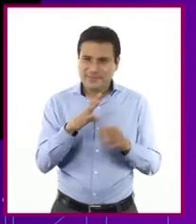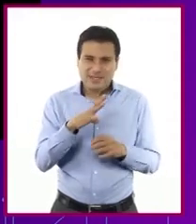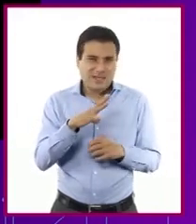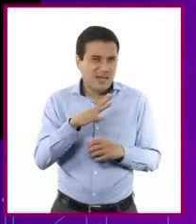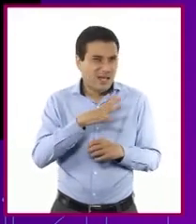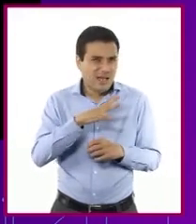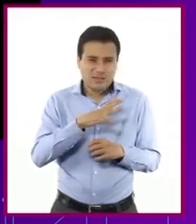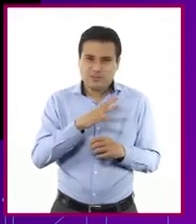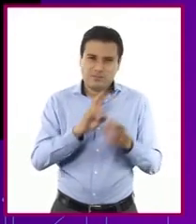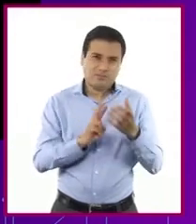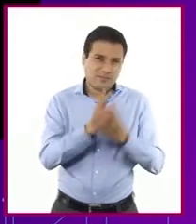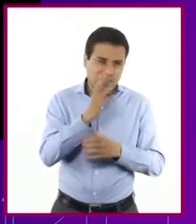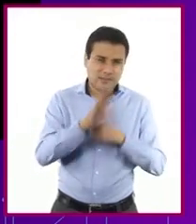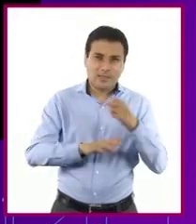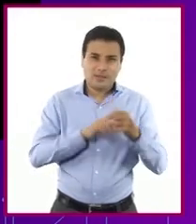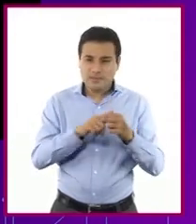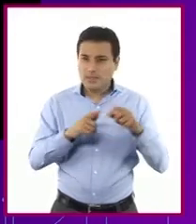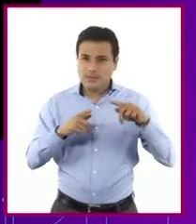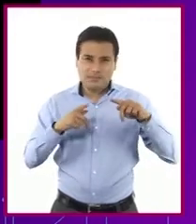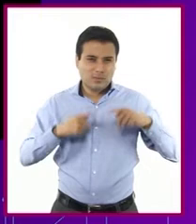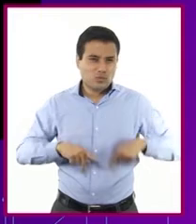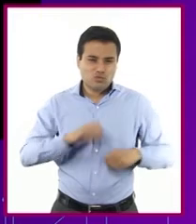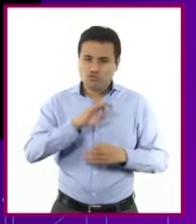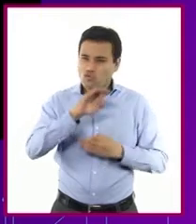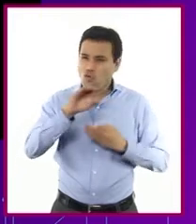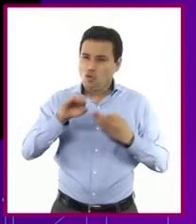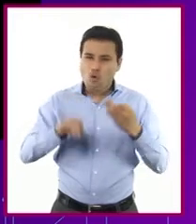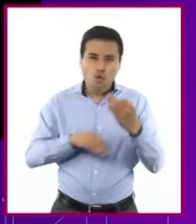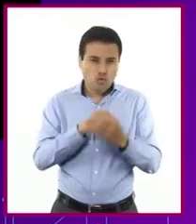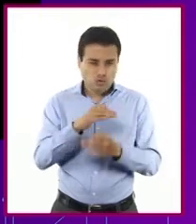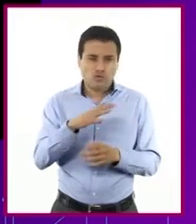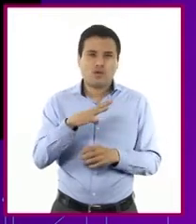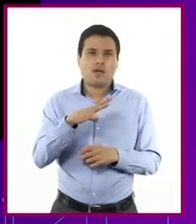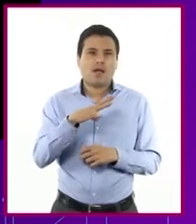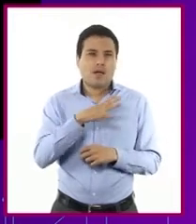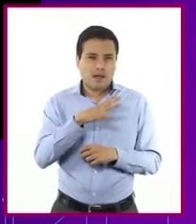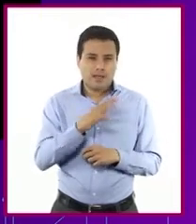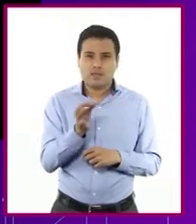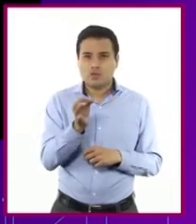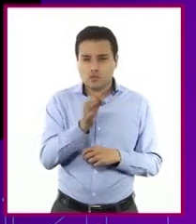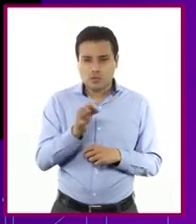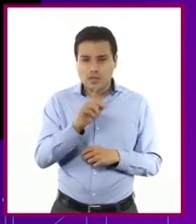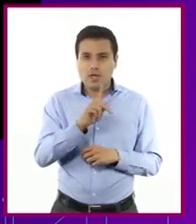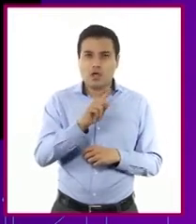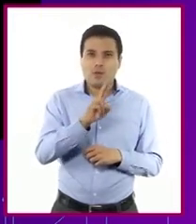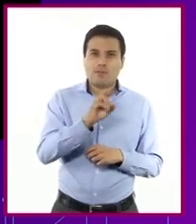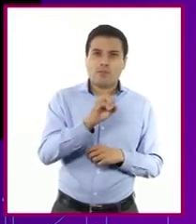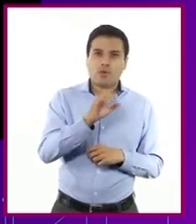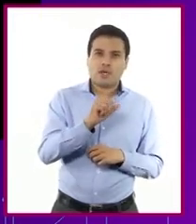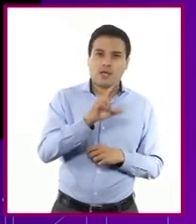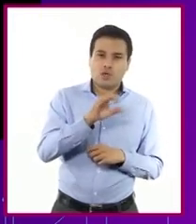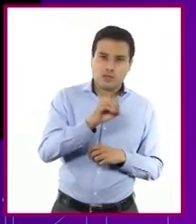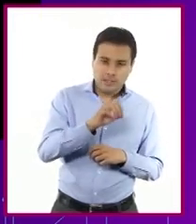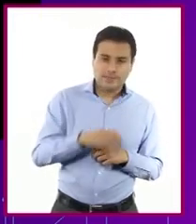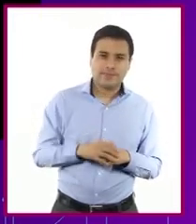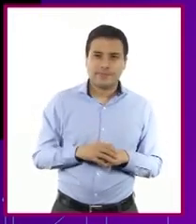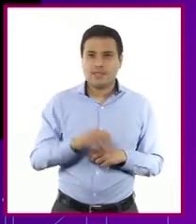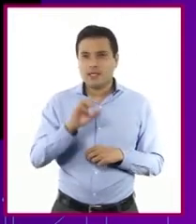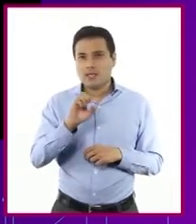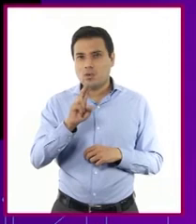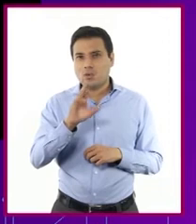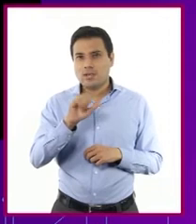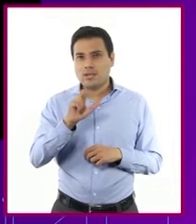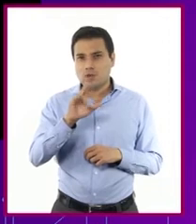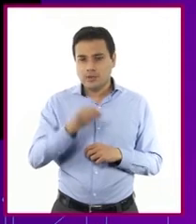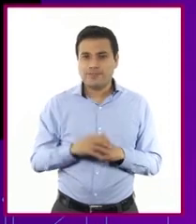seres vivos, tanto conformados por células procariotas como eucariotas. La membrana, como